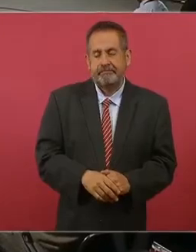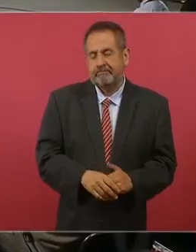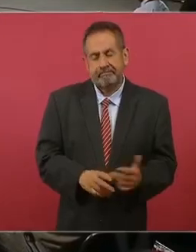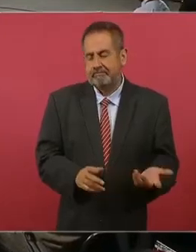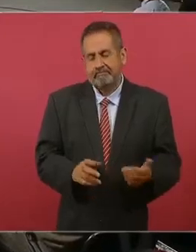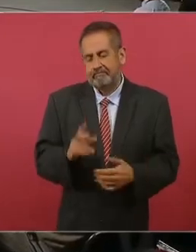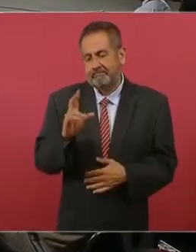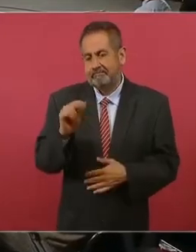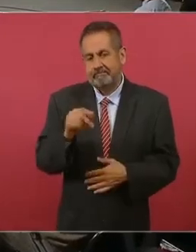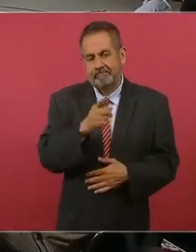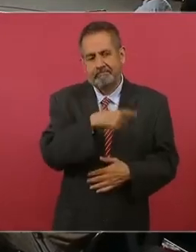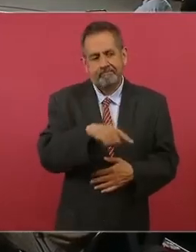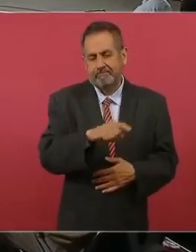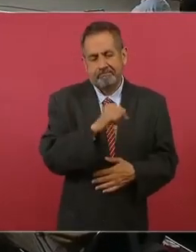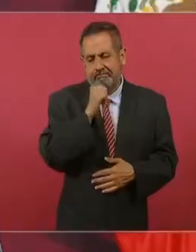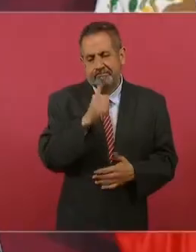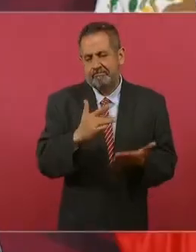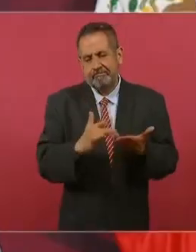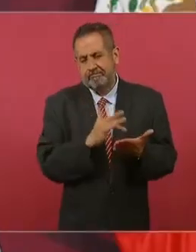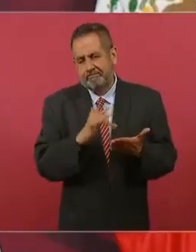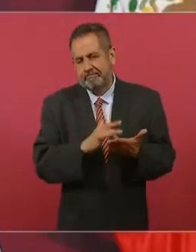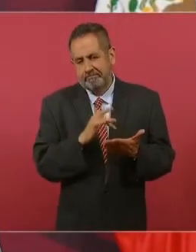No,